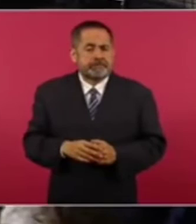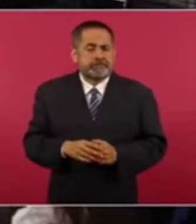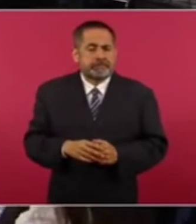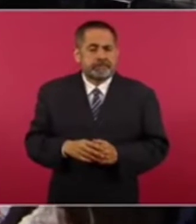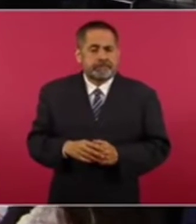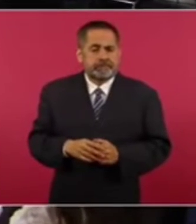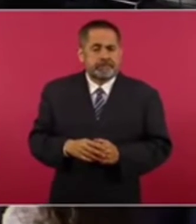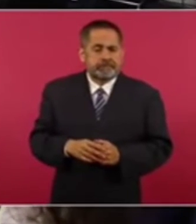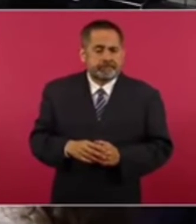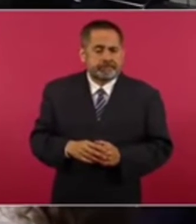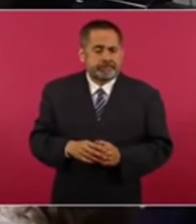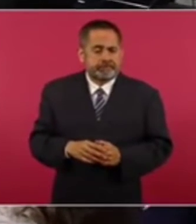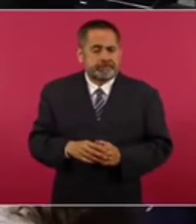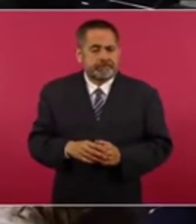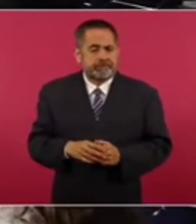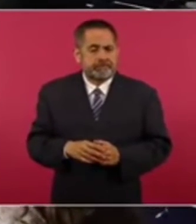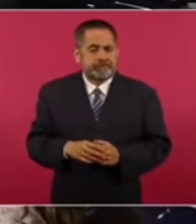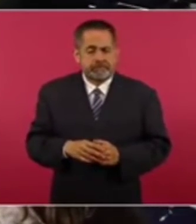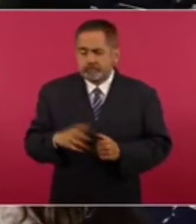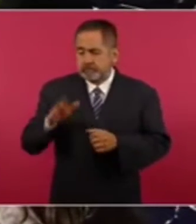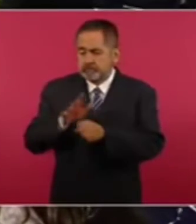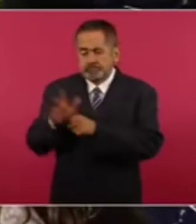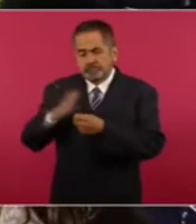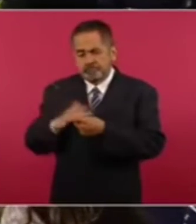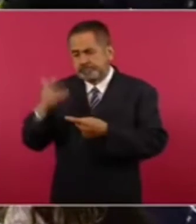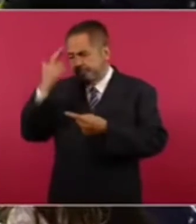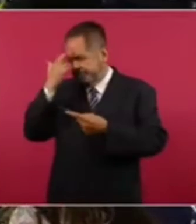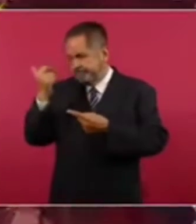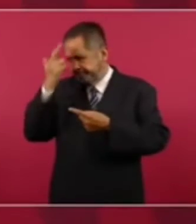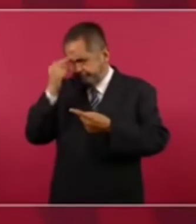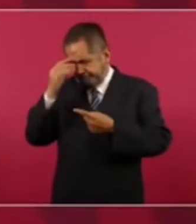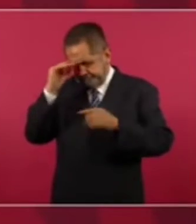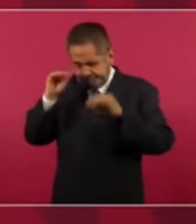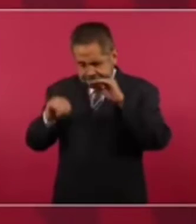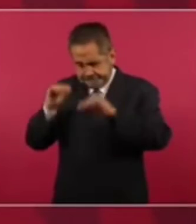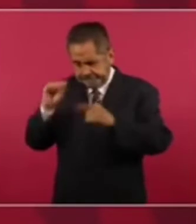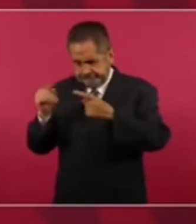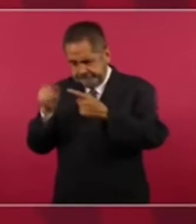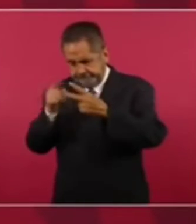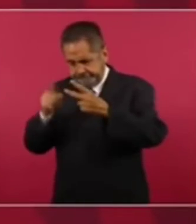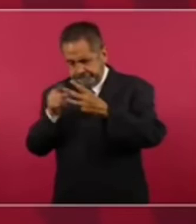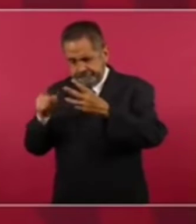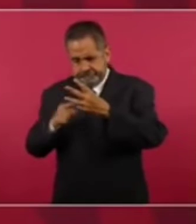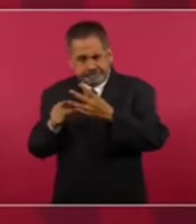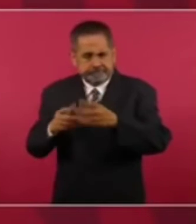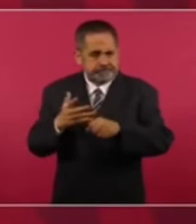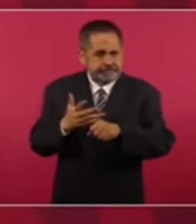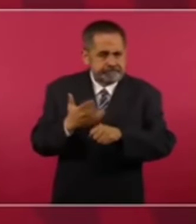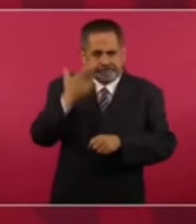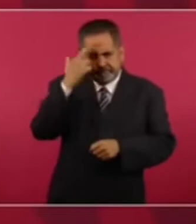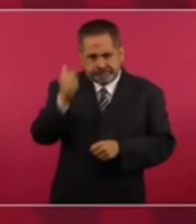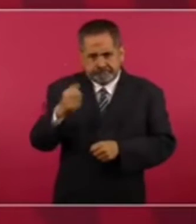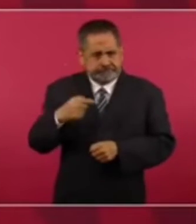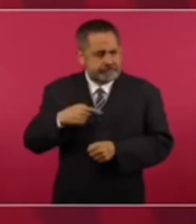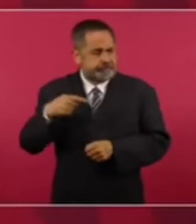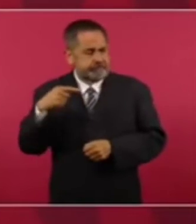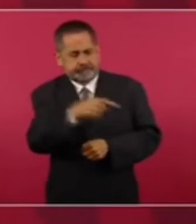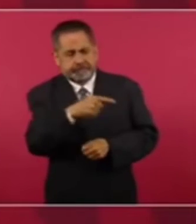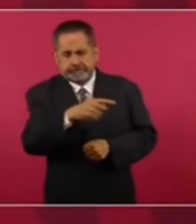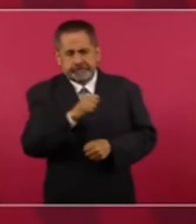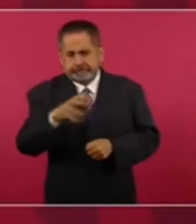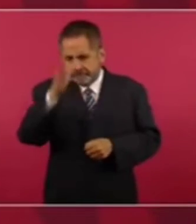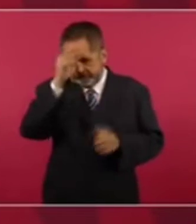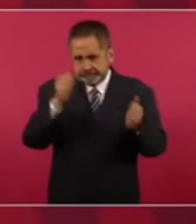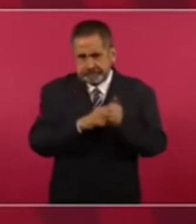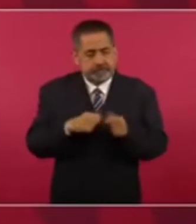toda nuestra fundamentación, los argumentos, el por qué estamos en contra